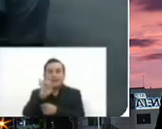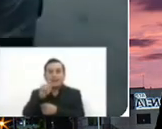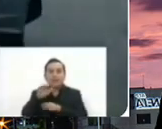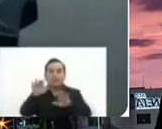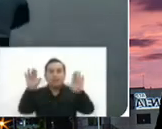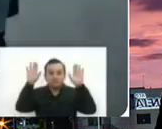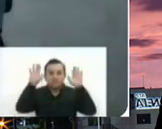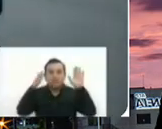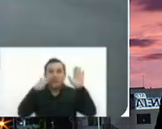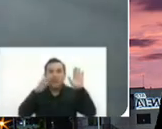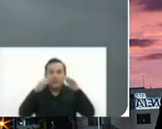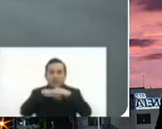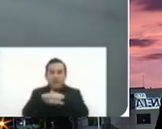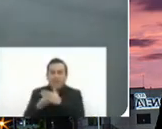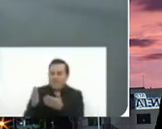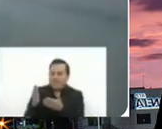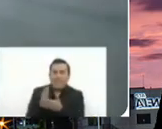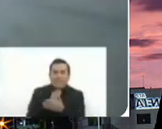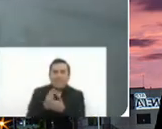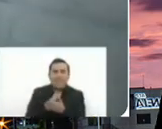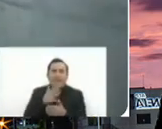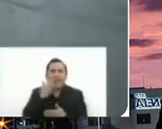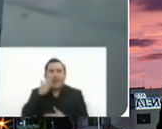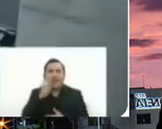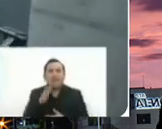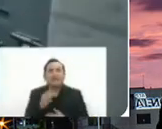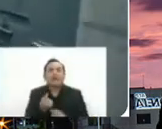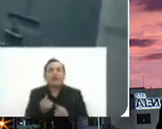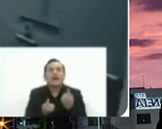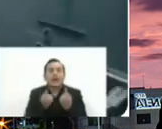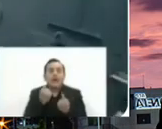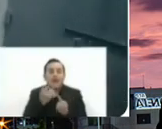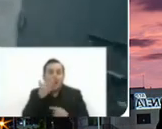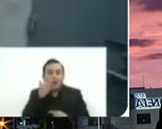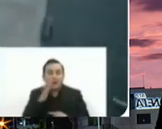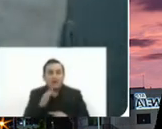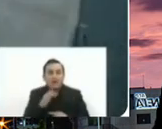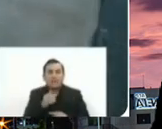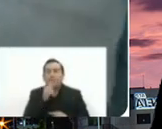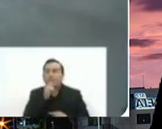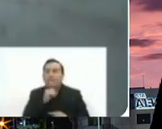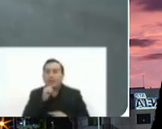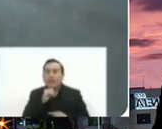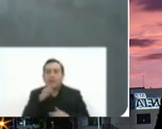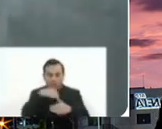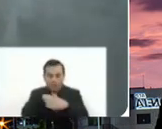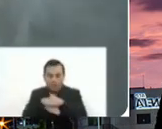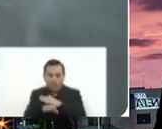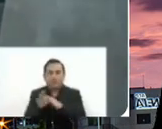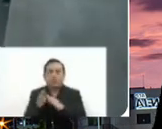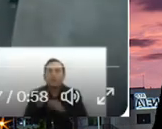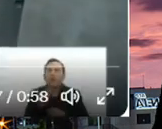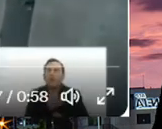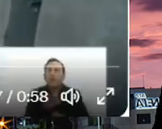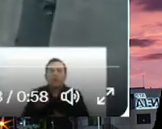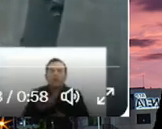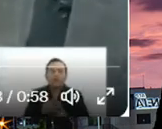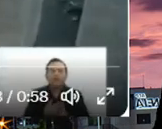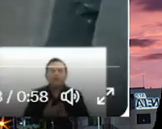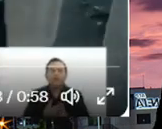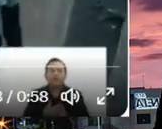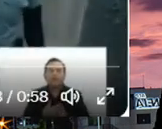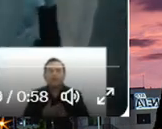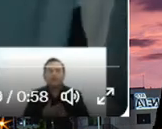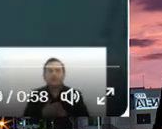que dentro no va a tener ningún desplazamiento. A él, para hacer sus necesidades básicas, va a tener su baño adentro. Que